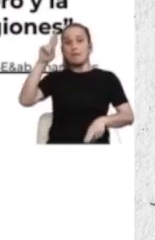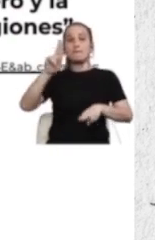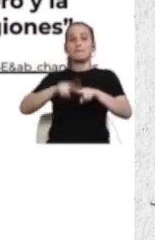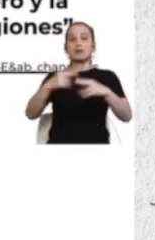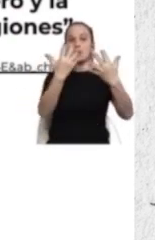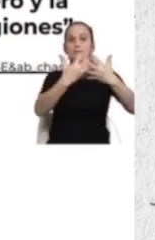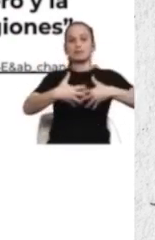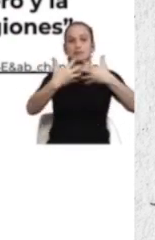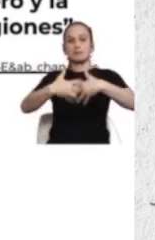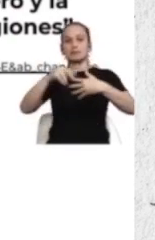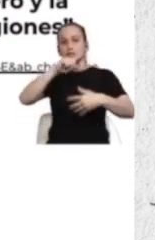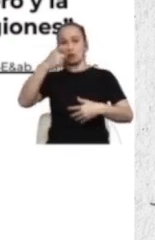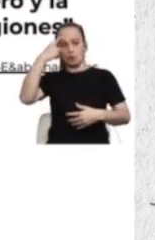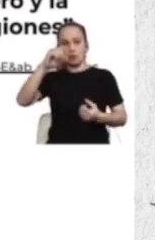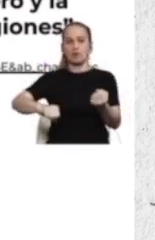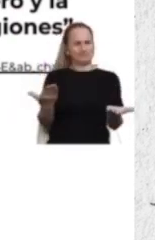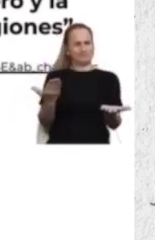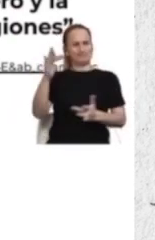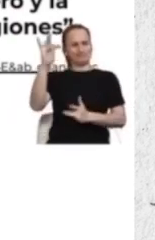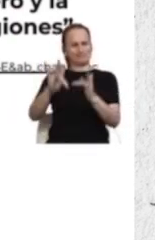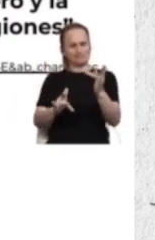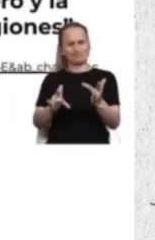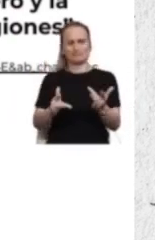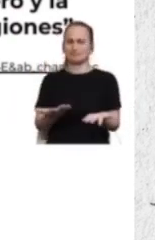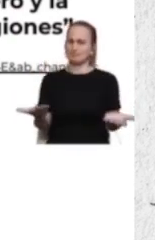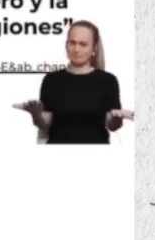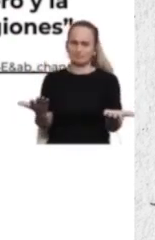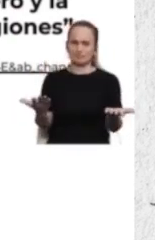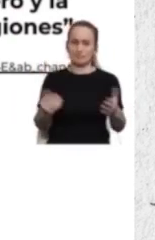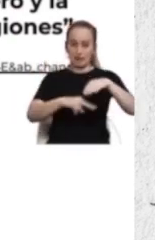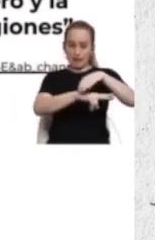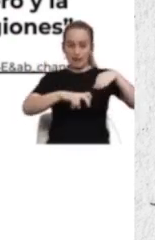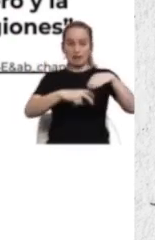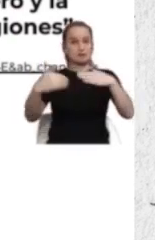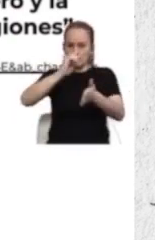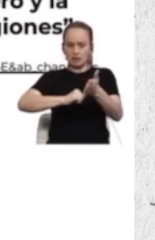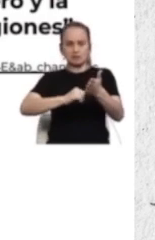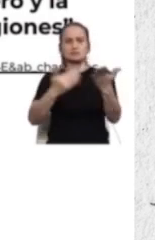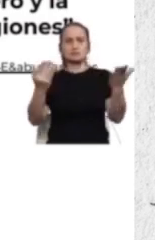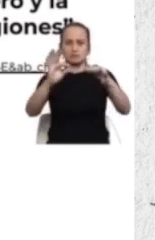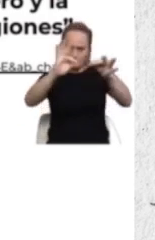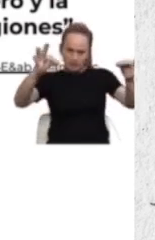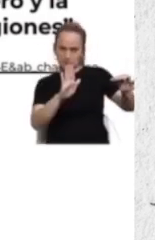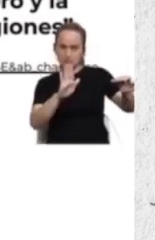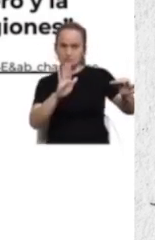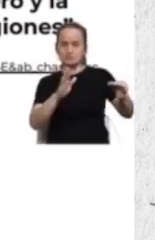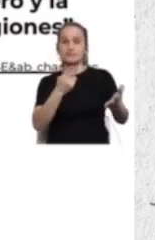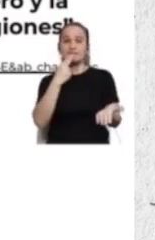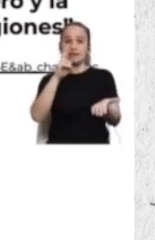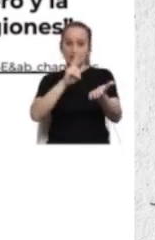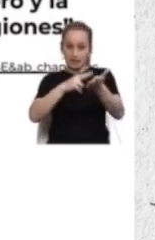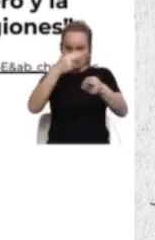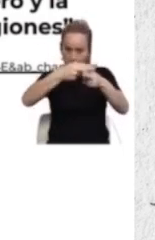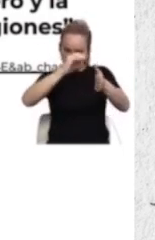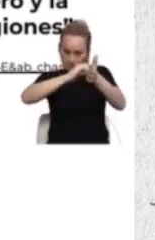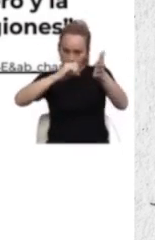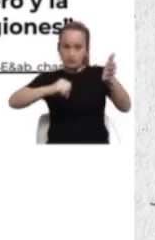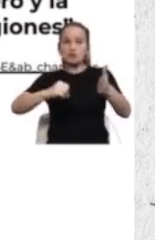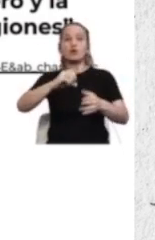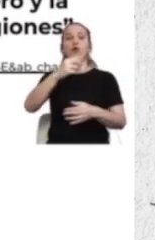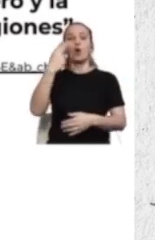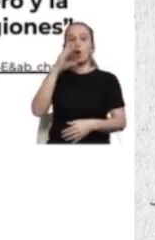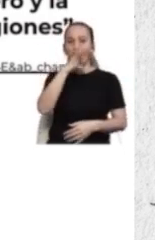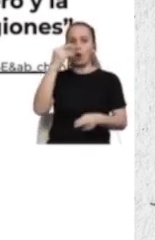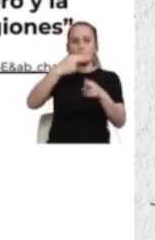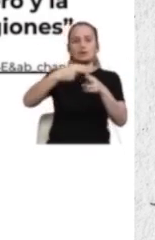y los gobiernos que la secundan. De eso no dan. No es posible hacer minería responsable. Pero dice el anónimo que este señor Héctor Julio